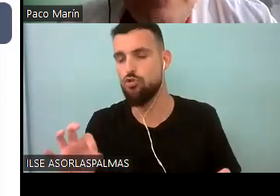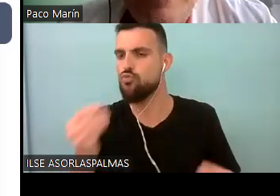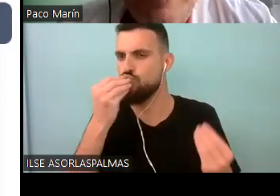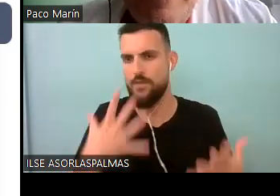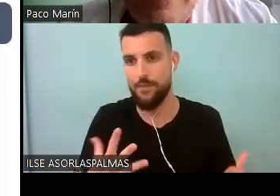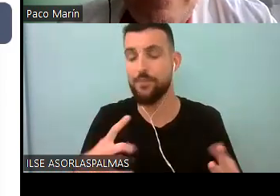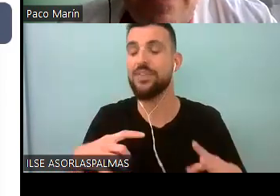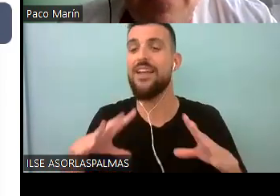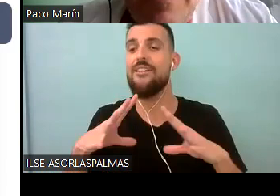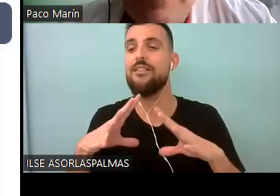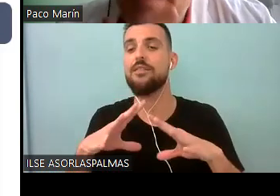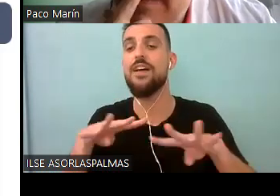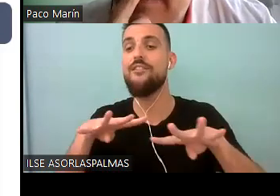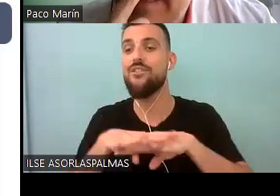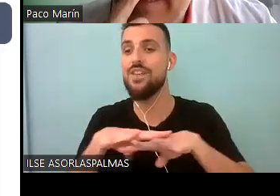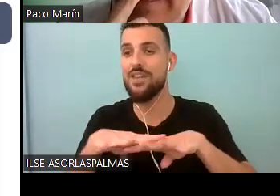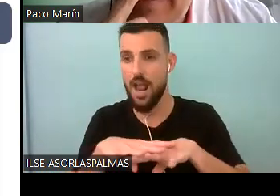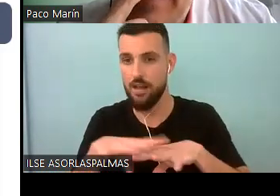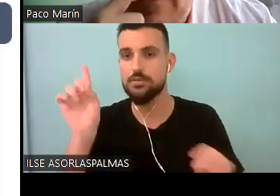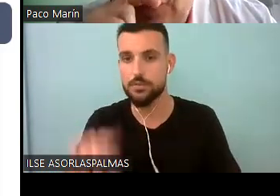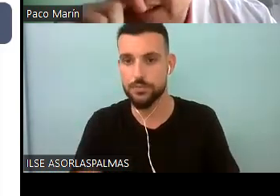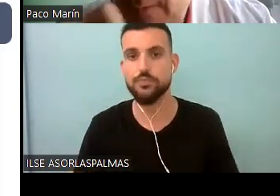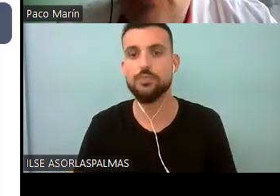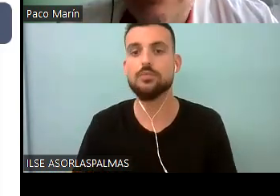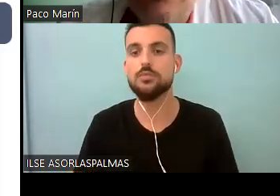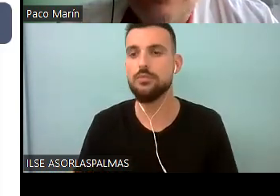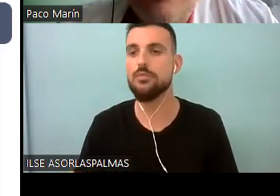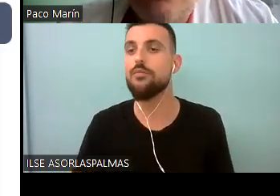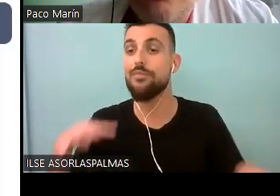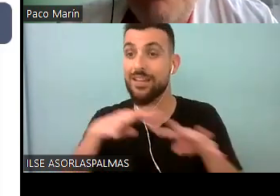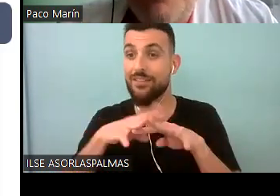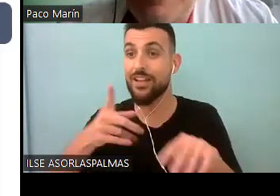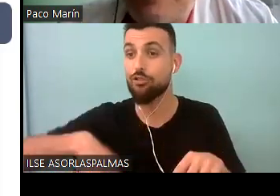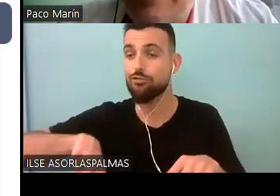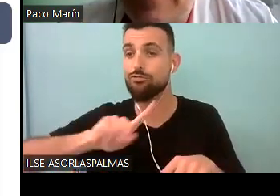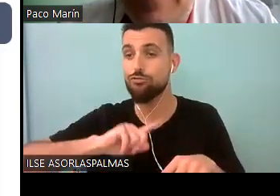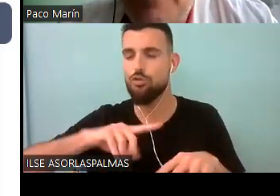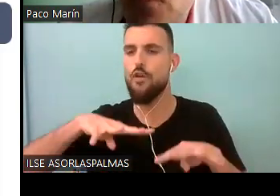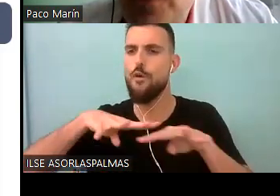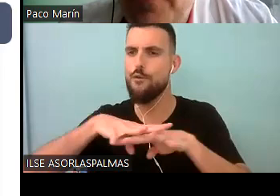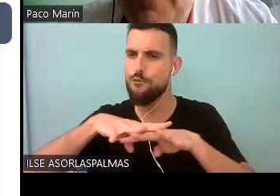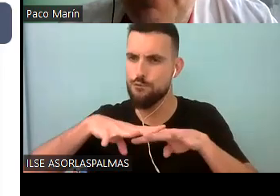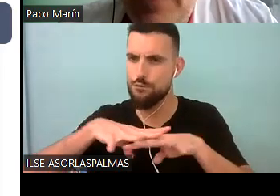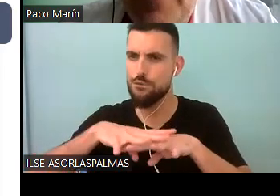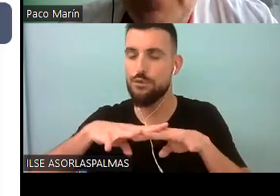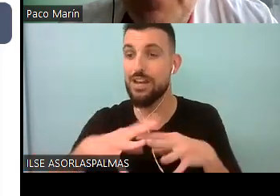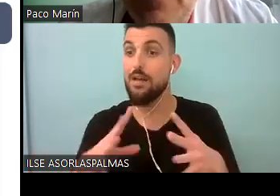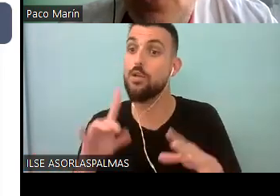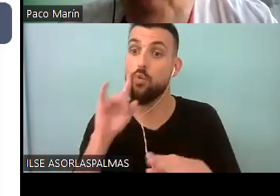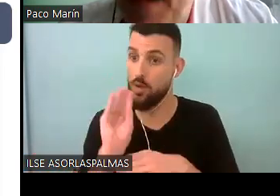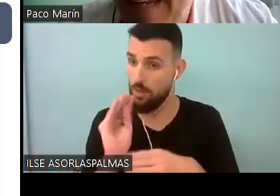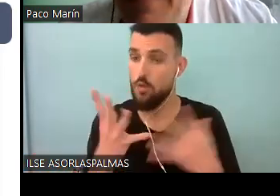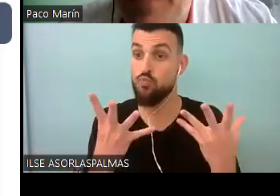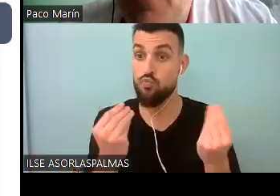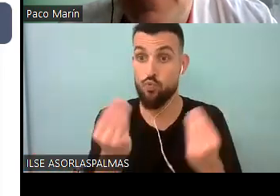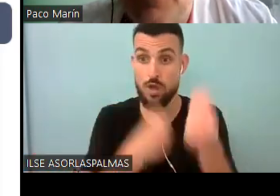fibras, la fibra tiene lo que nosotros llamamos un efecto ambivalente. En realidad, mucha fibra puede hacer también como